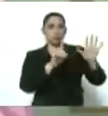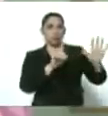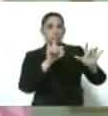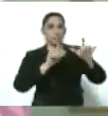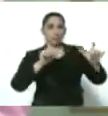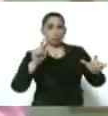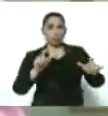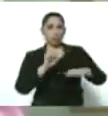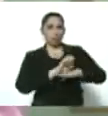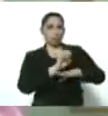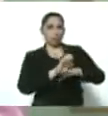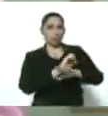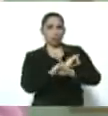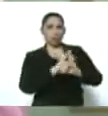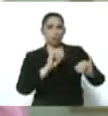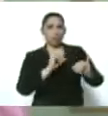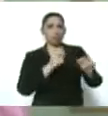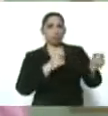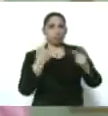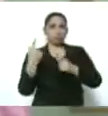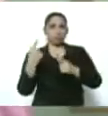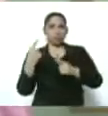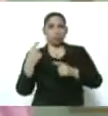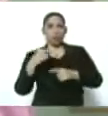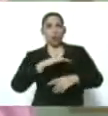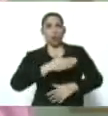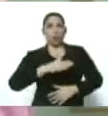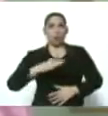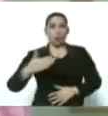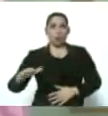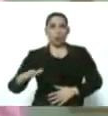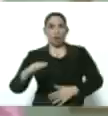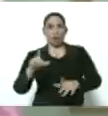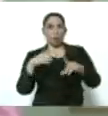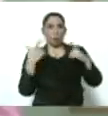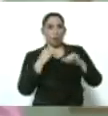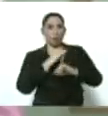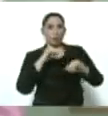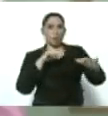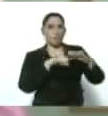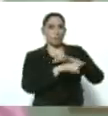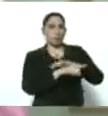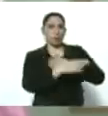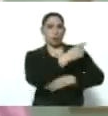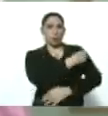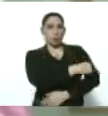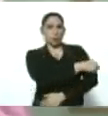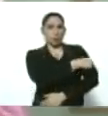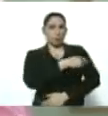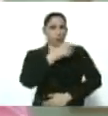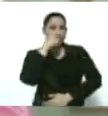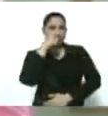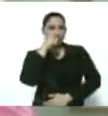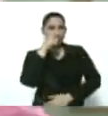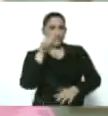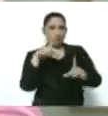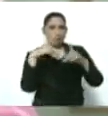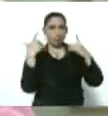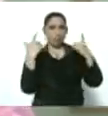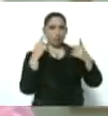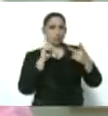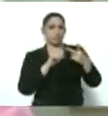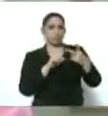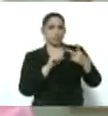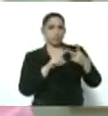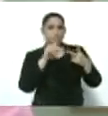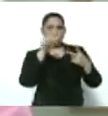Ecuador están en Los Caracas y ya fueron debidamente ingresados al Hospital Centinela de La Guaira. El segundo caso es